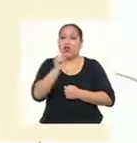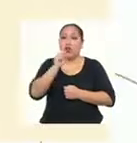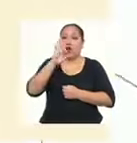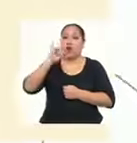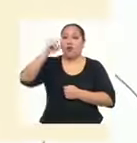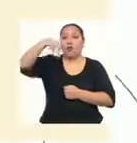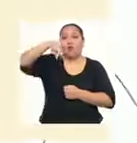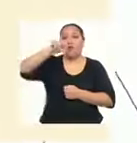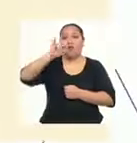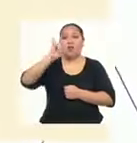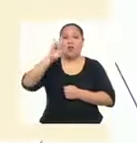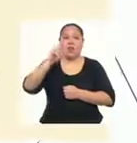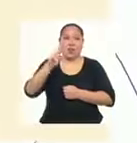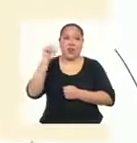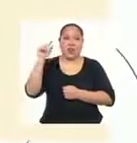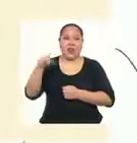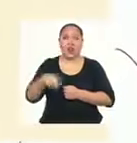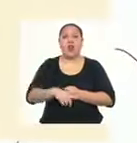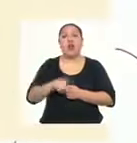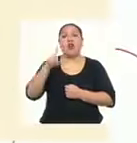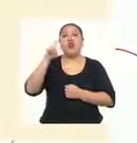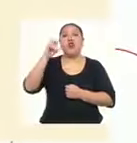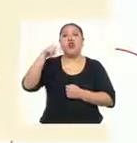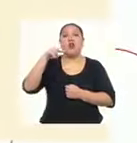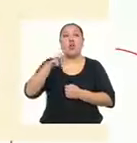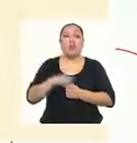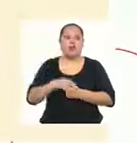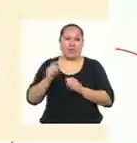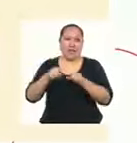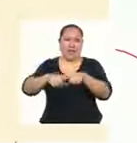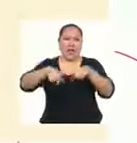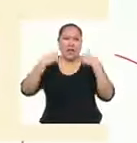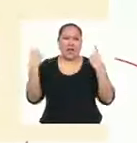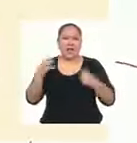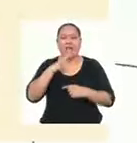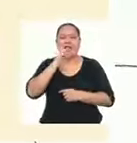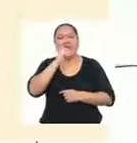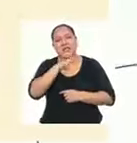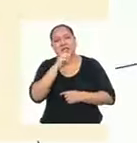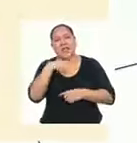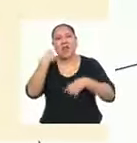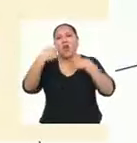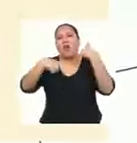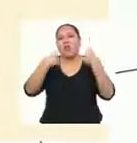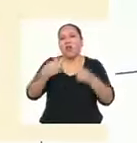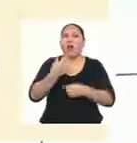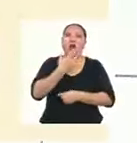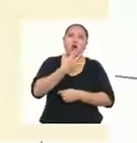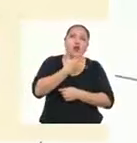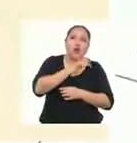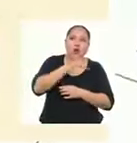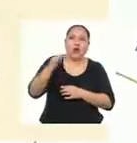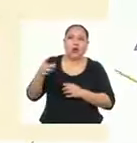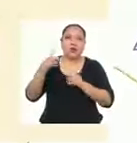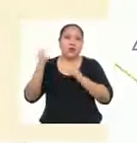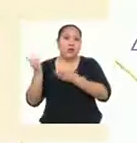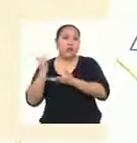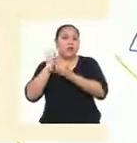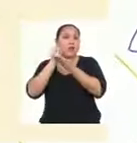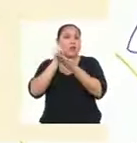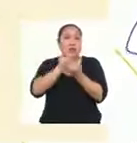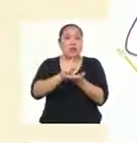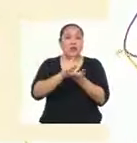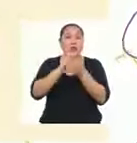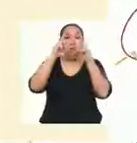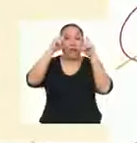Es un carnaval muy grande y ella comenzó a hablar de lo colorido y espectacular que era. Nos mandó fotos y